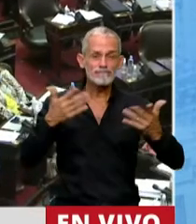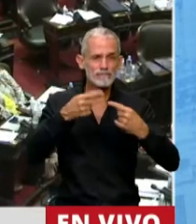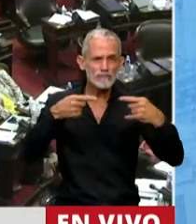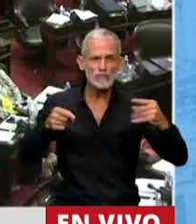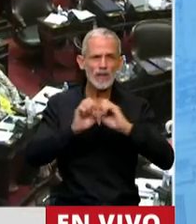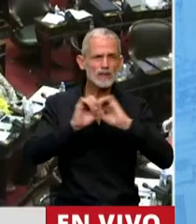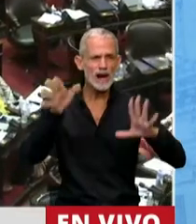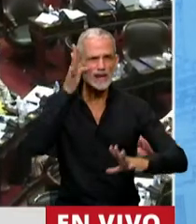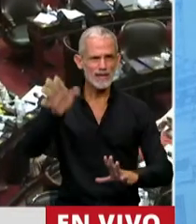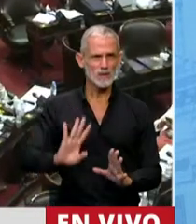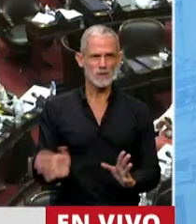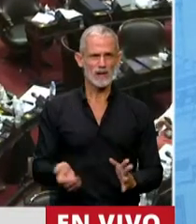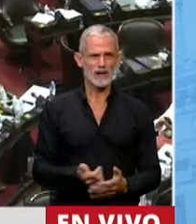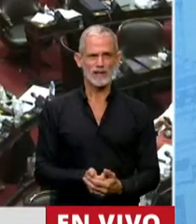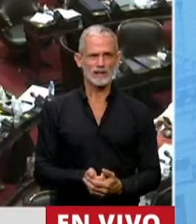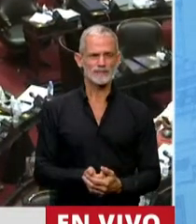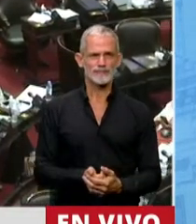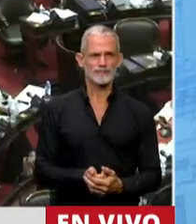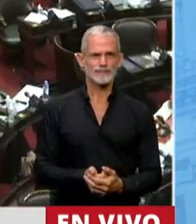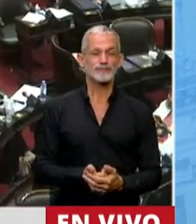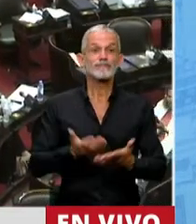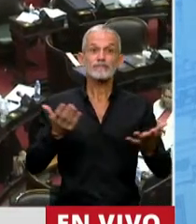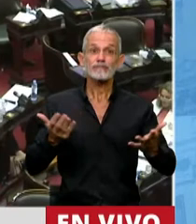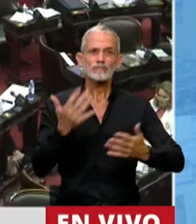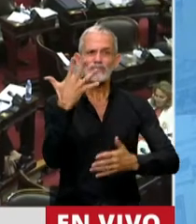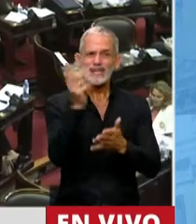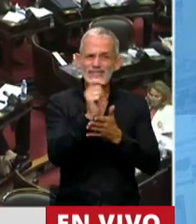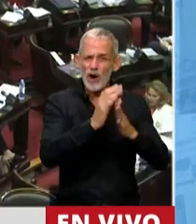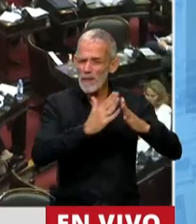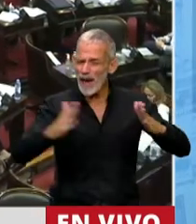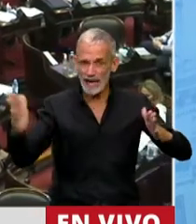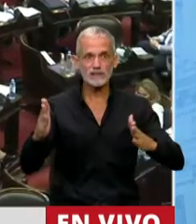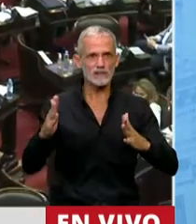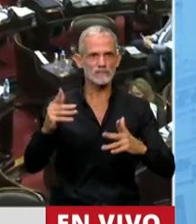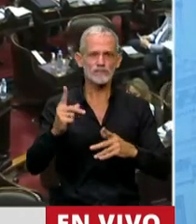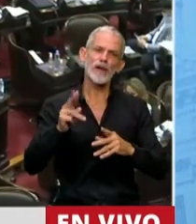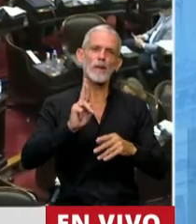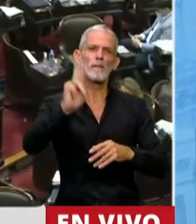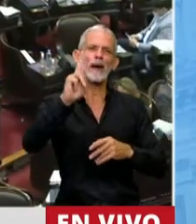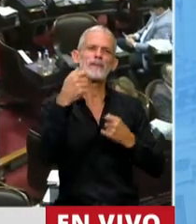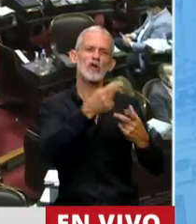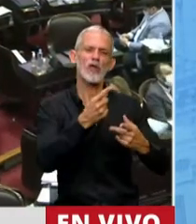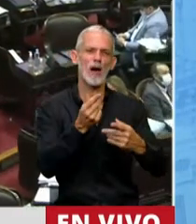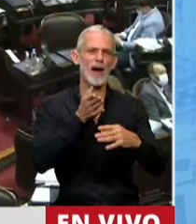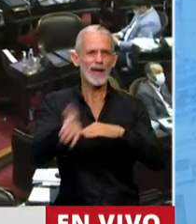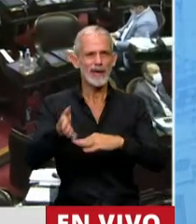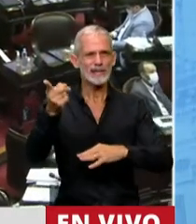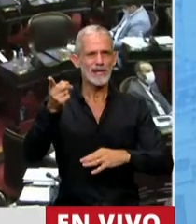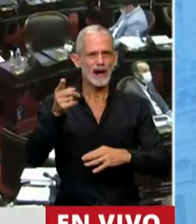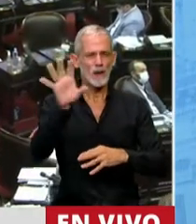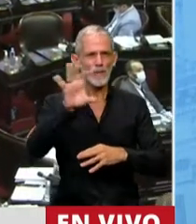ocurrieron en mi provincia cinco meses después les llega la autorización para ingresar